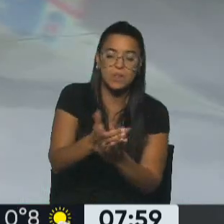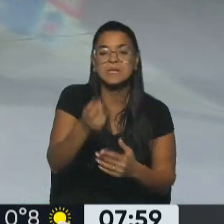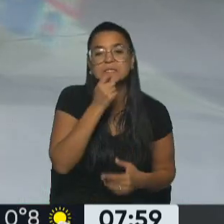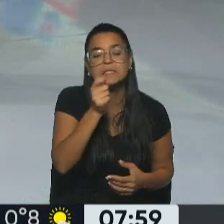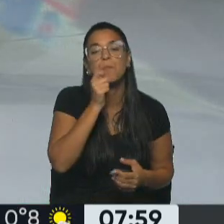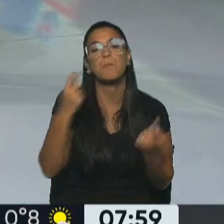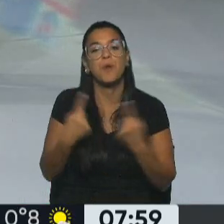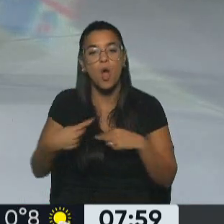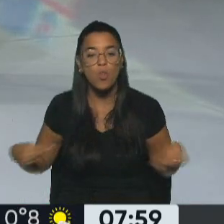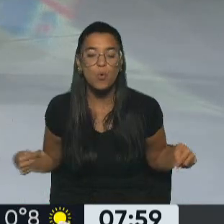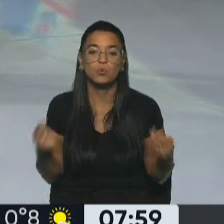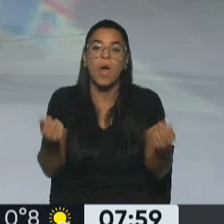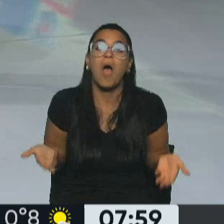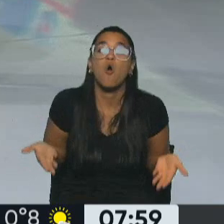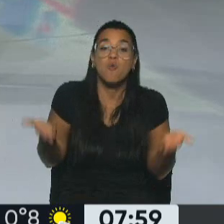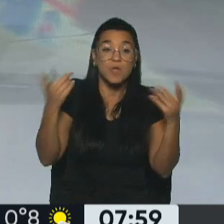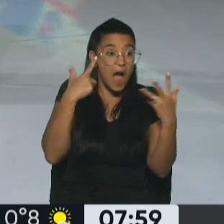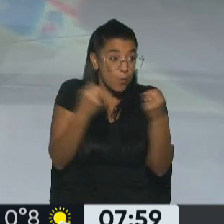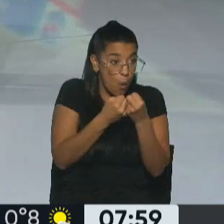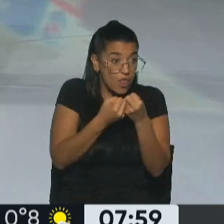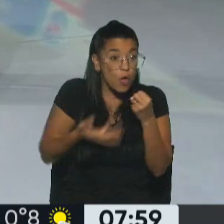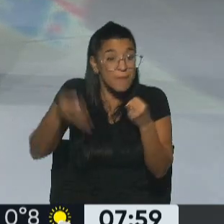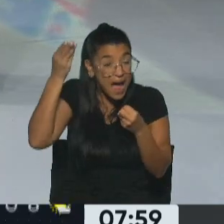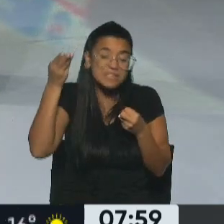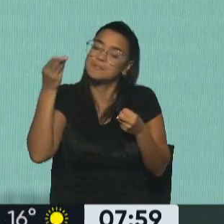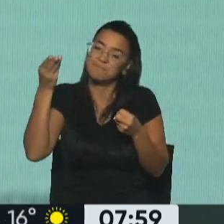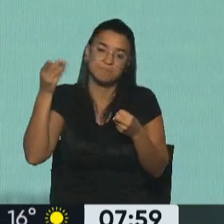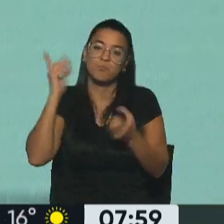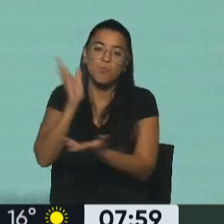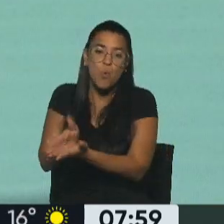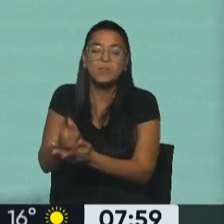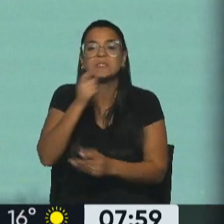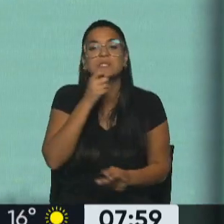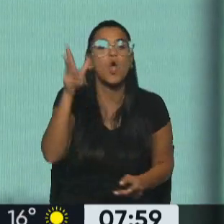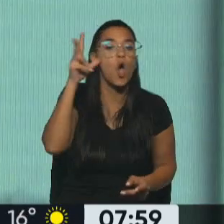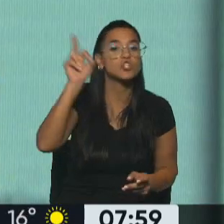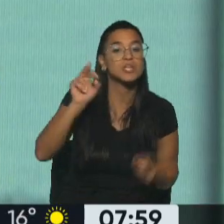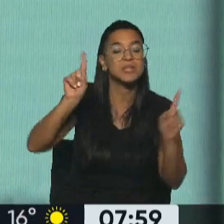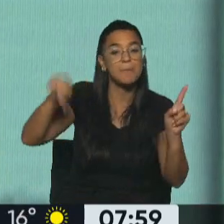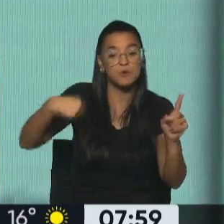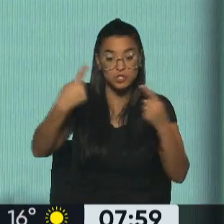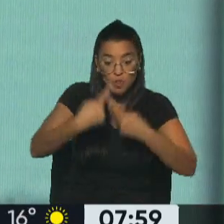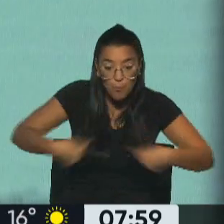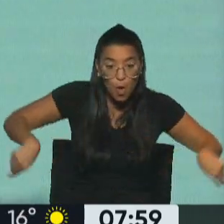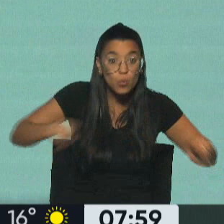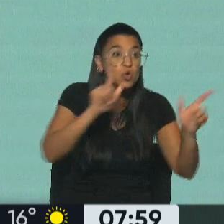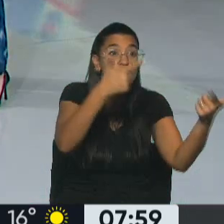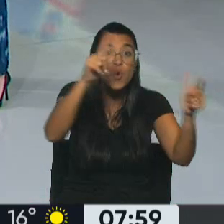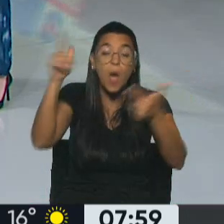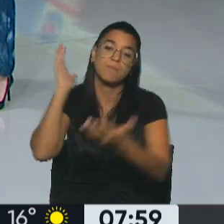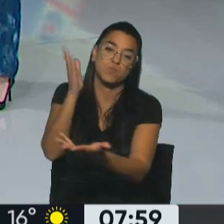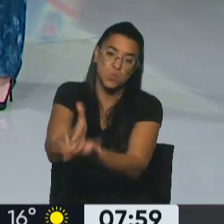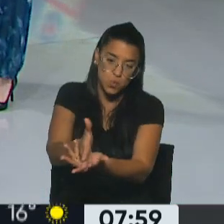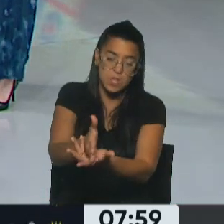los productos tienen aumentos superiores a lo acordado, multa. Si no se encuentra el 80% de los productos en góndola,